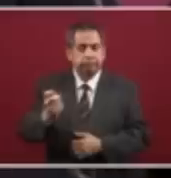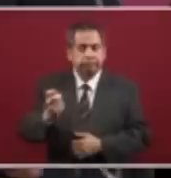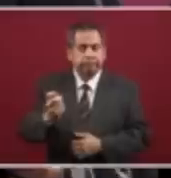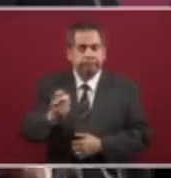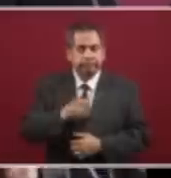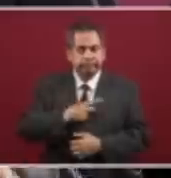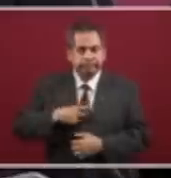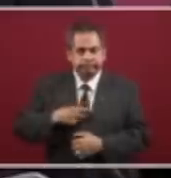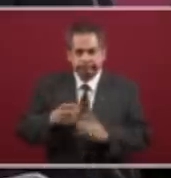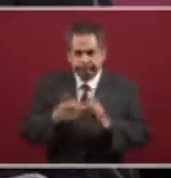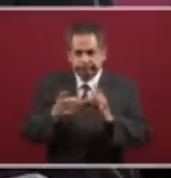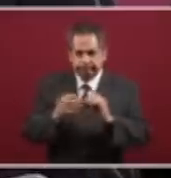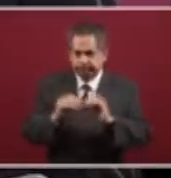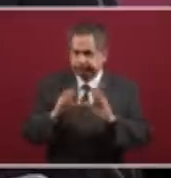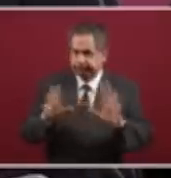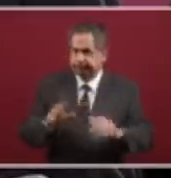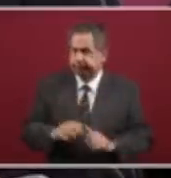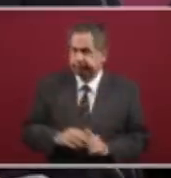dejar